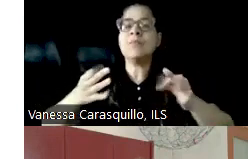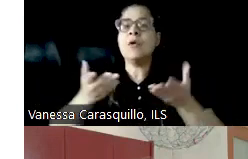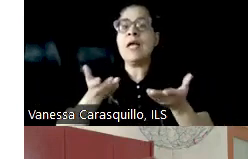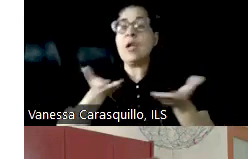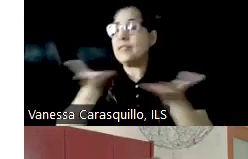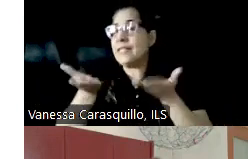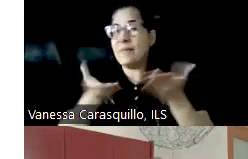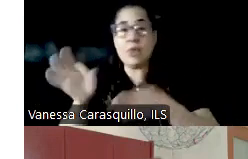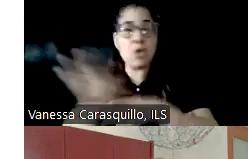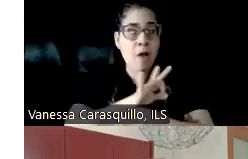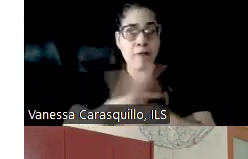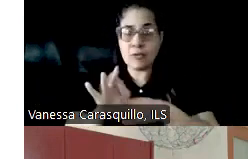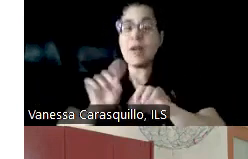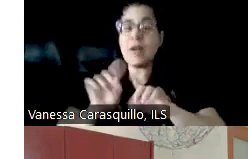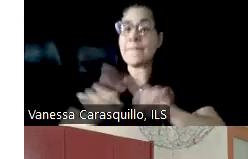gente sí.